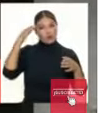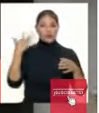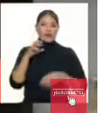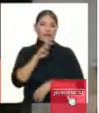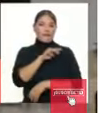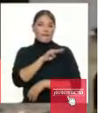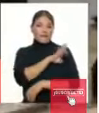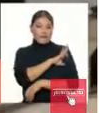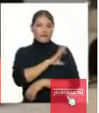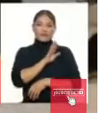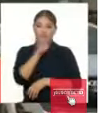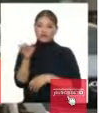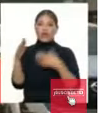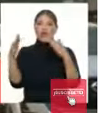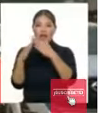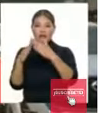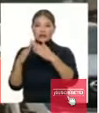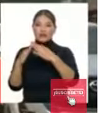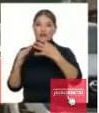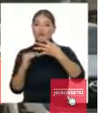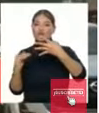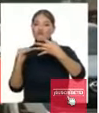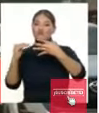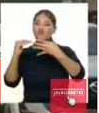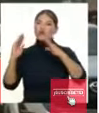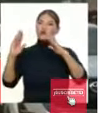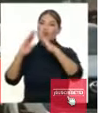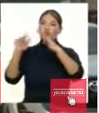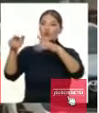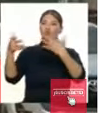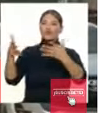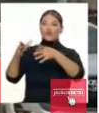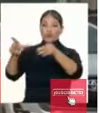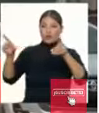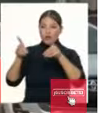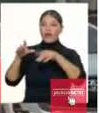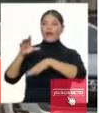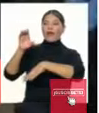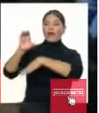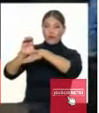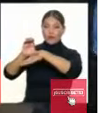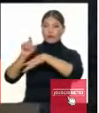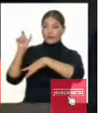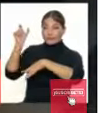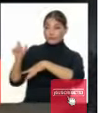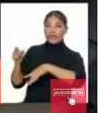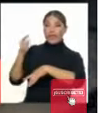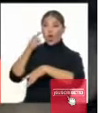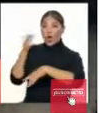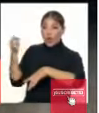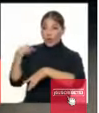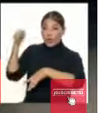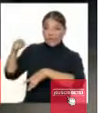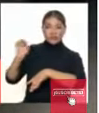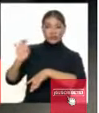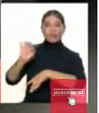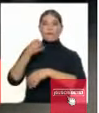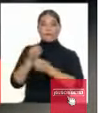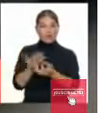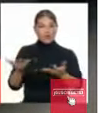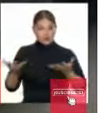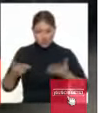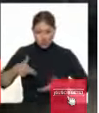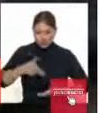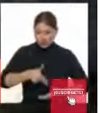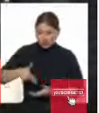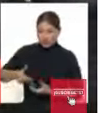inmueble de 4 pisos en el distrito de Comas. El ex efectivo no fue encontrado en su casa, pero sí hallaron gran cantidad de armas de